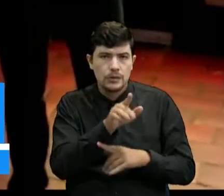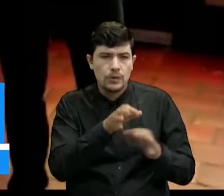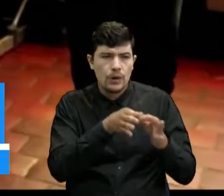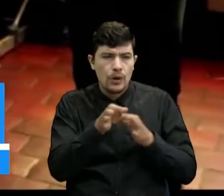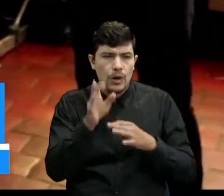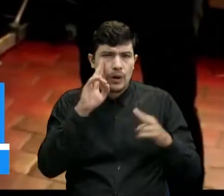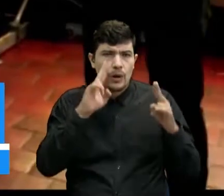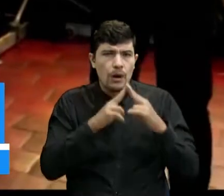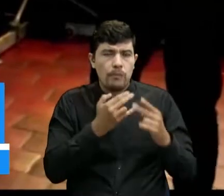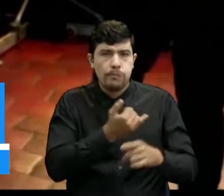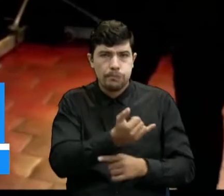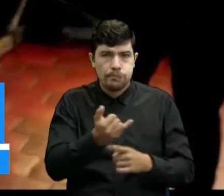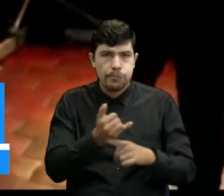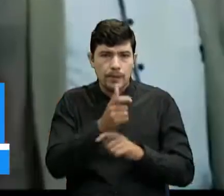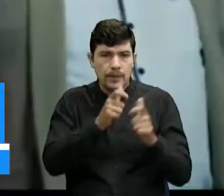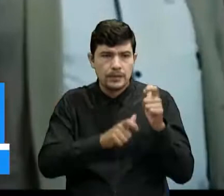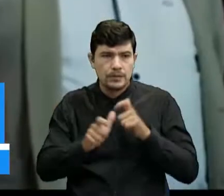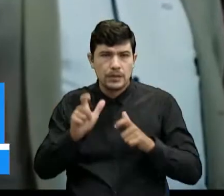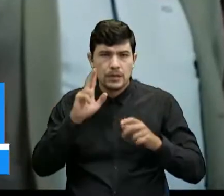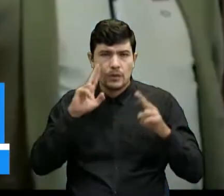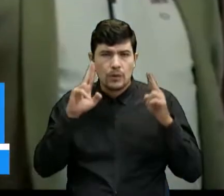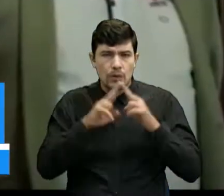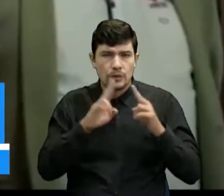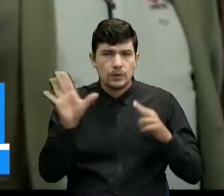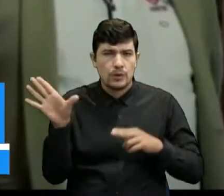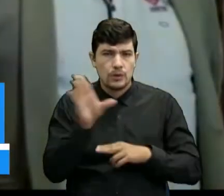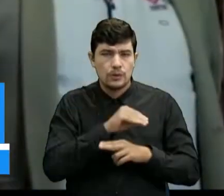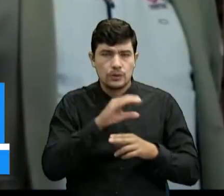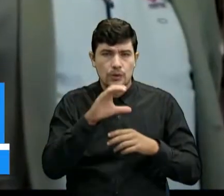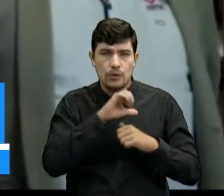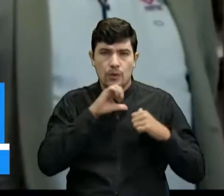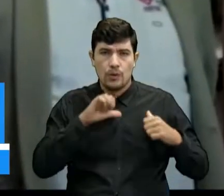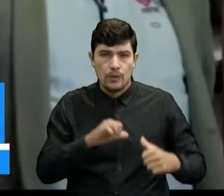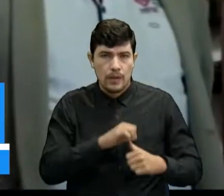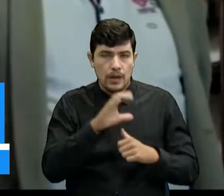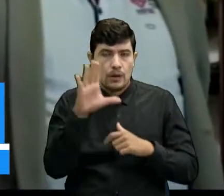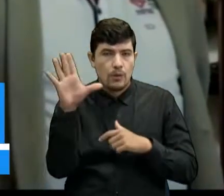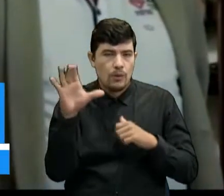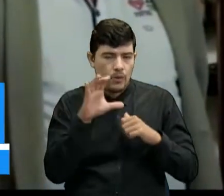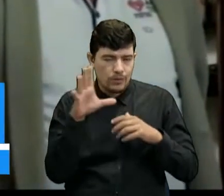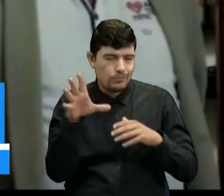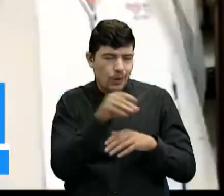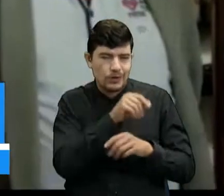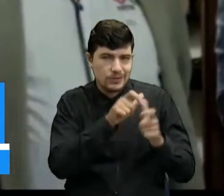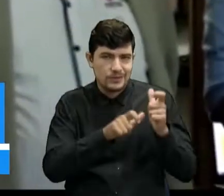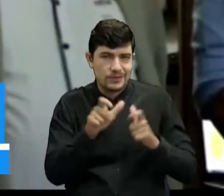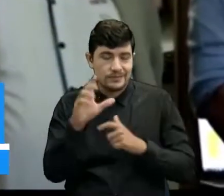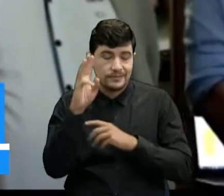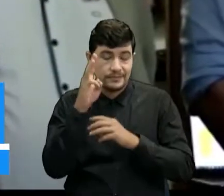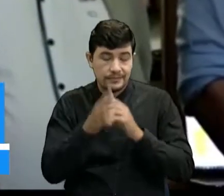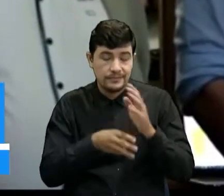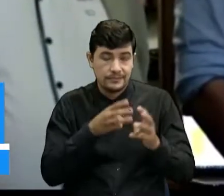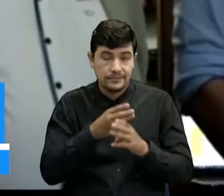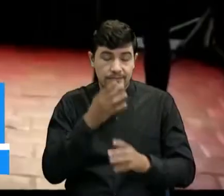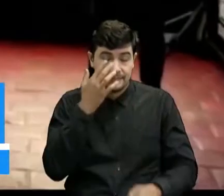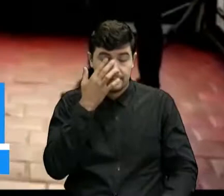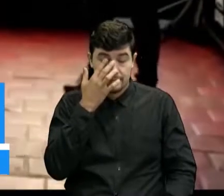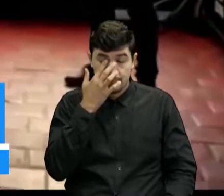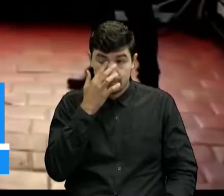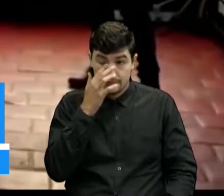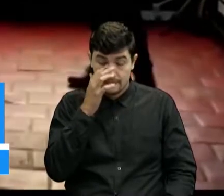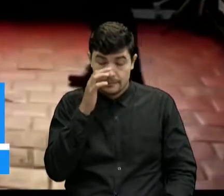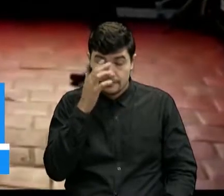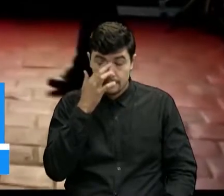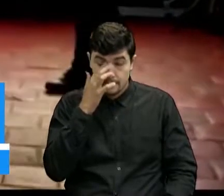el corazón de la gente, en el corazón de los colombianos y en el corazón de todo el mundo. El joven bumangués ha recorrido los 5 continentes